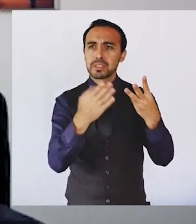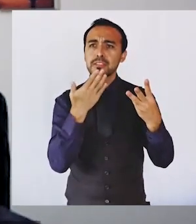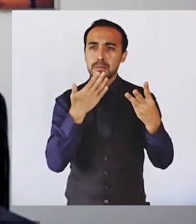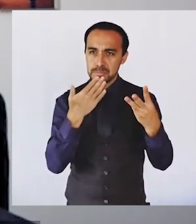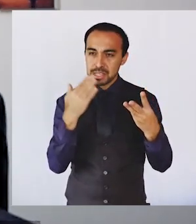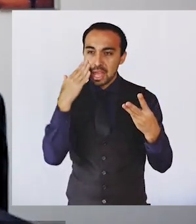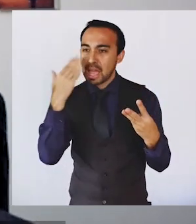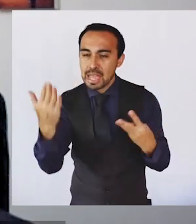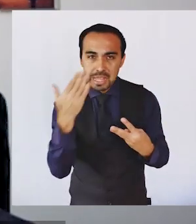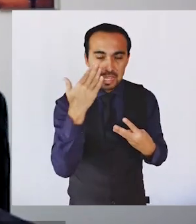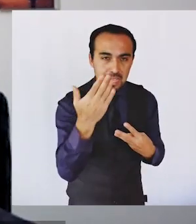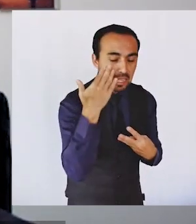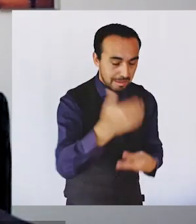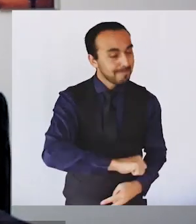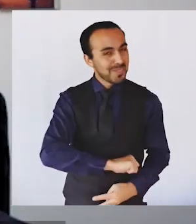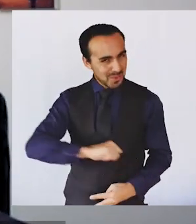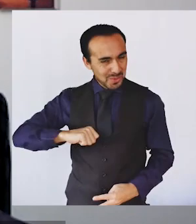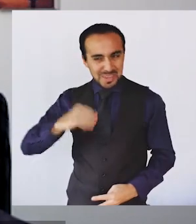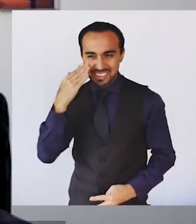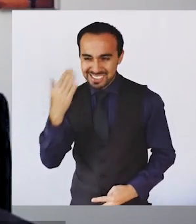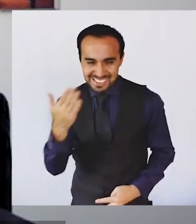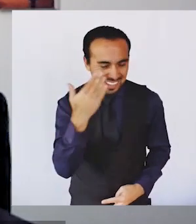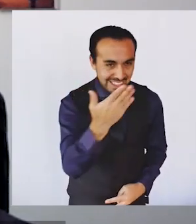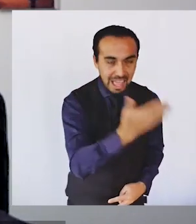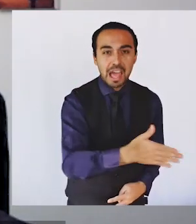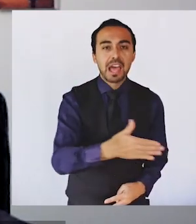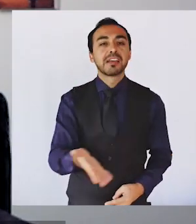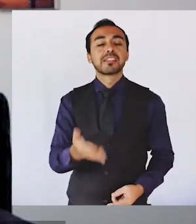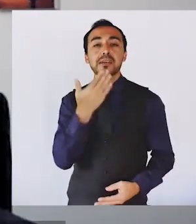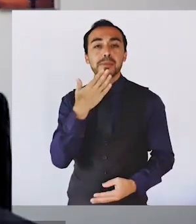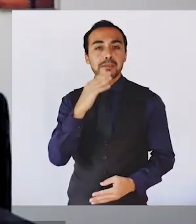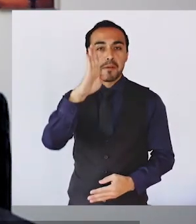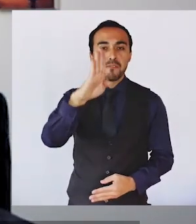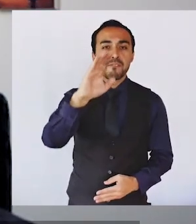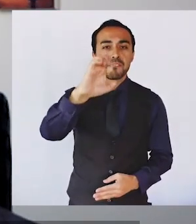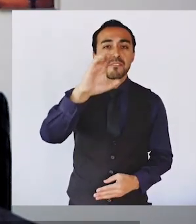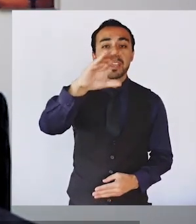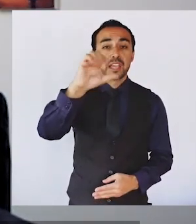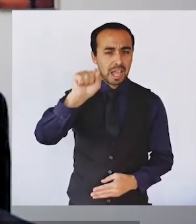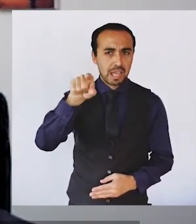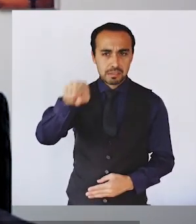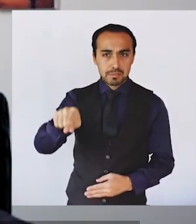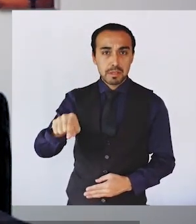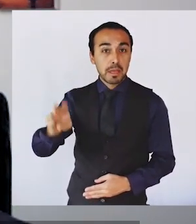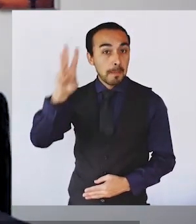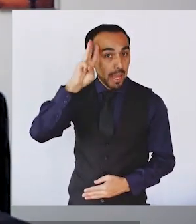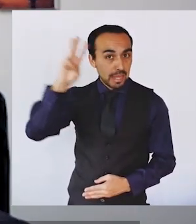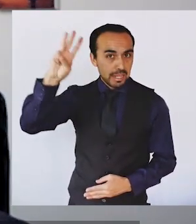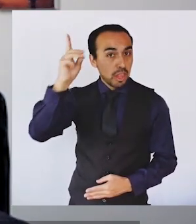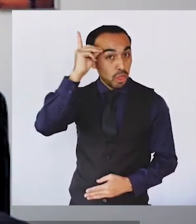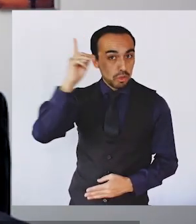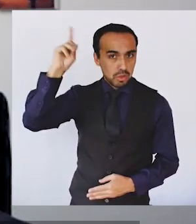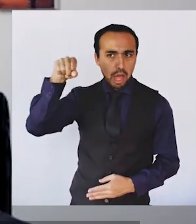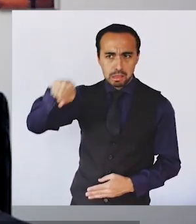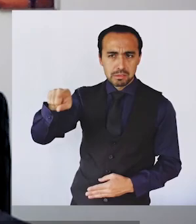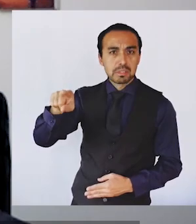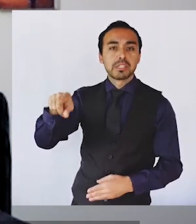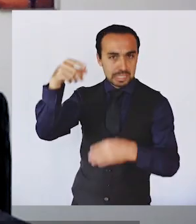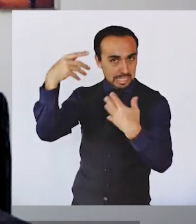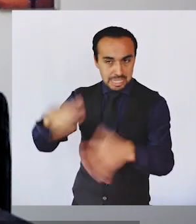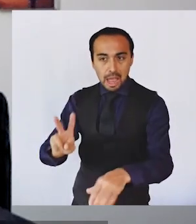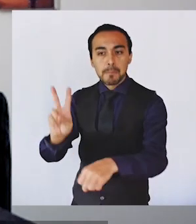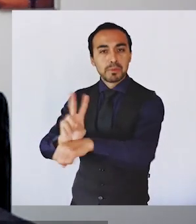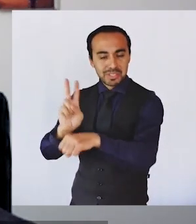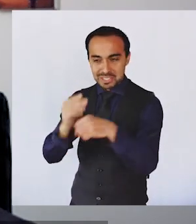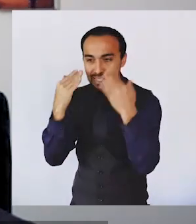nuestra universidad, las que ya han sido beneficiados académicos de distintas carreras y que es para mí uno de los mayores logros alcanzados en el año recién